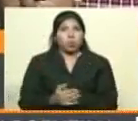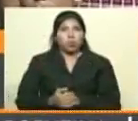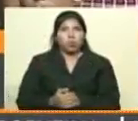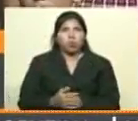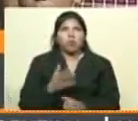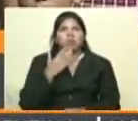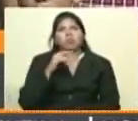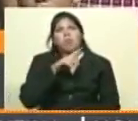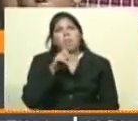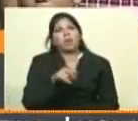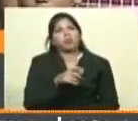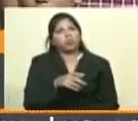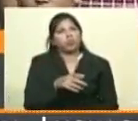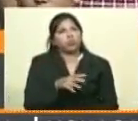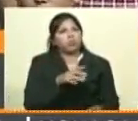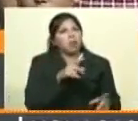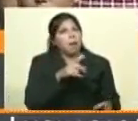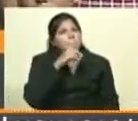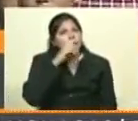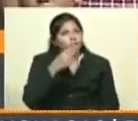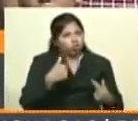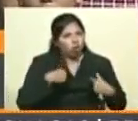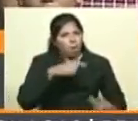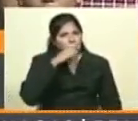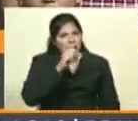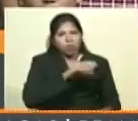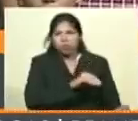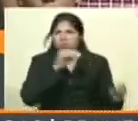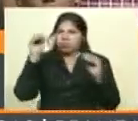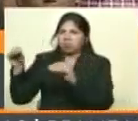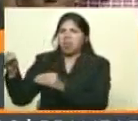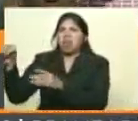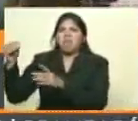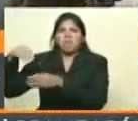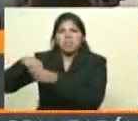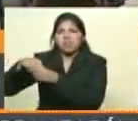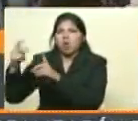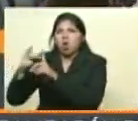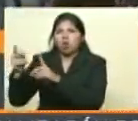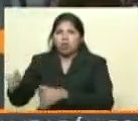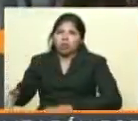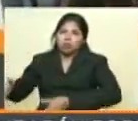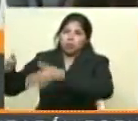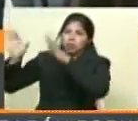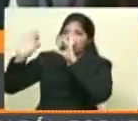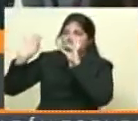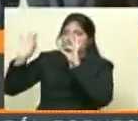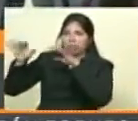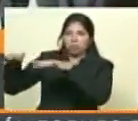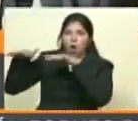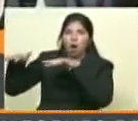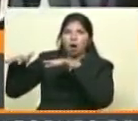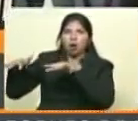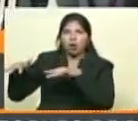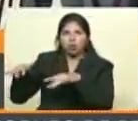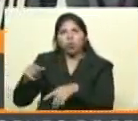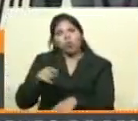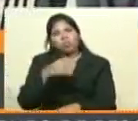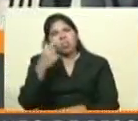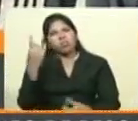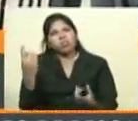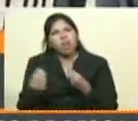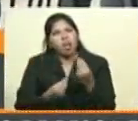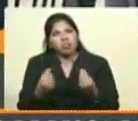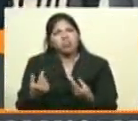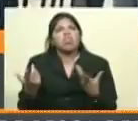vivir en hoteles 5 estrellas? ¿Qué diría la prensa mundial? Es una pregunta que yo les dejo a ustedes. Por eso el 20 de